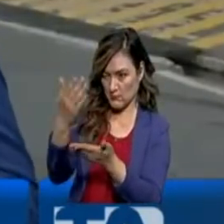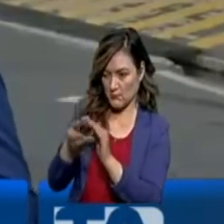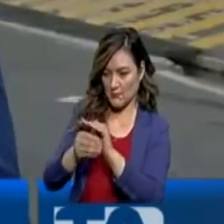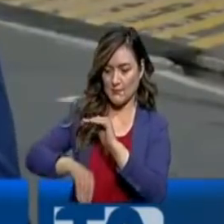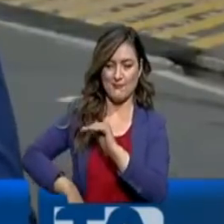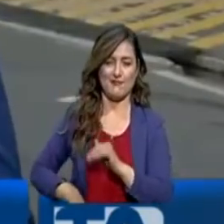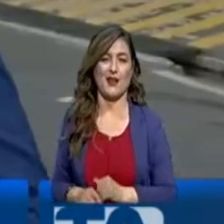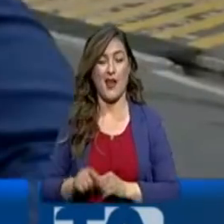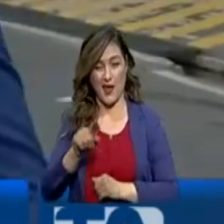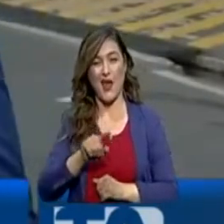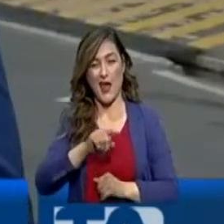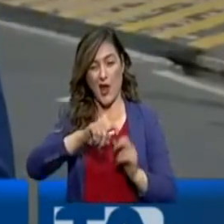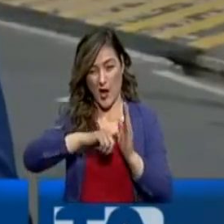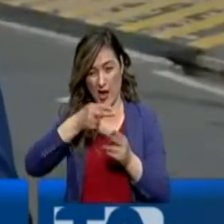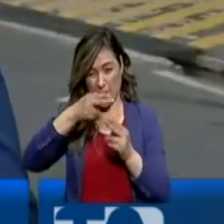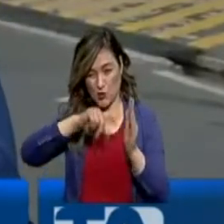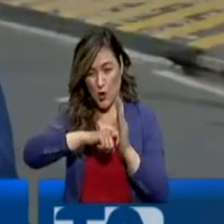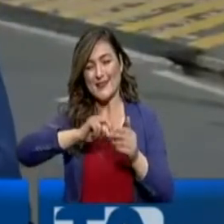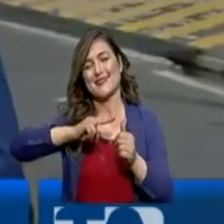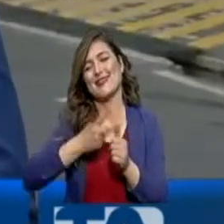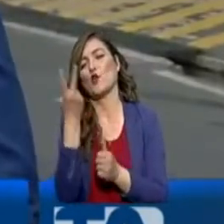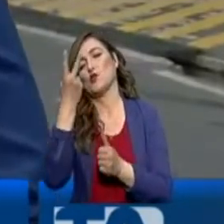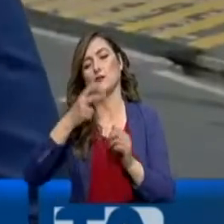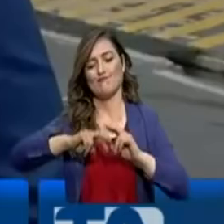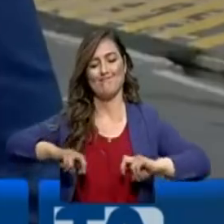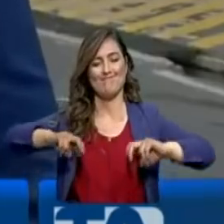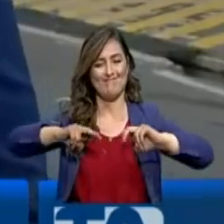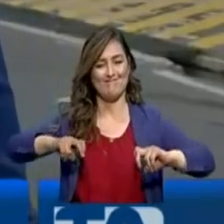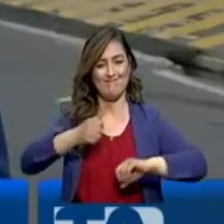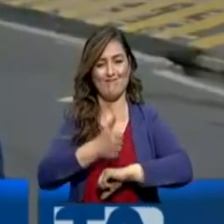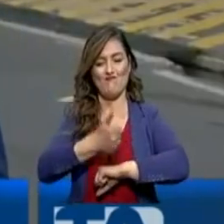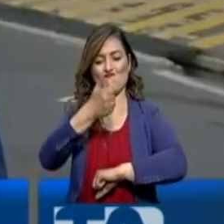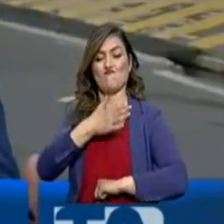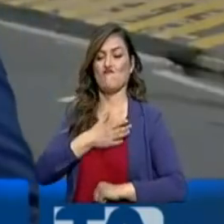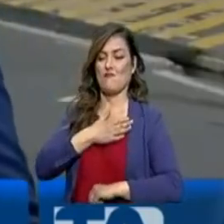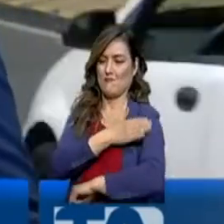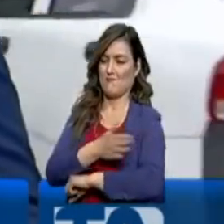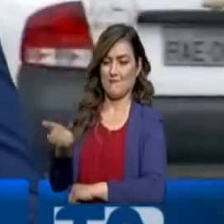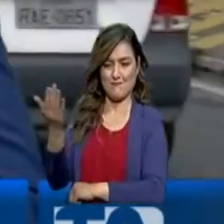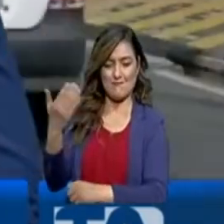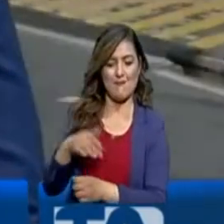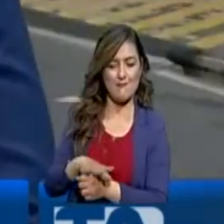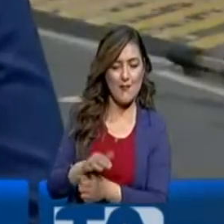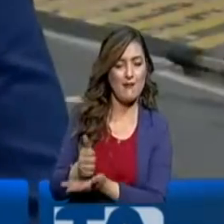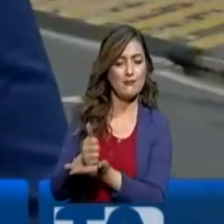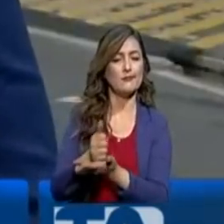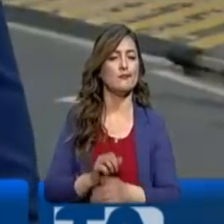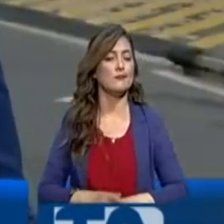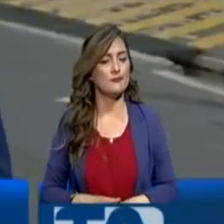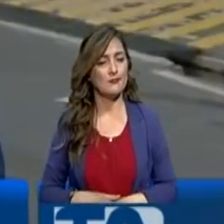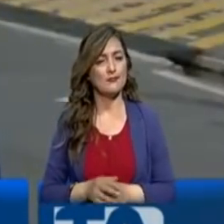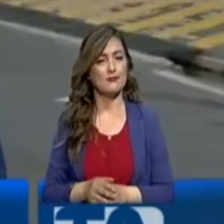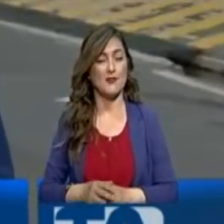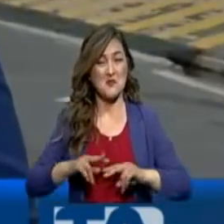segunda investigación con nuevos actores, esta vez por presunto tráfico de influencias, en una investigación que por lo pronto se lleva con